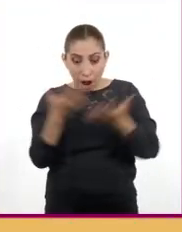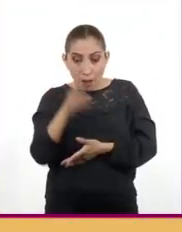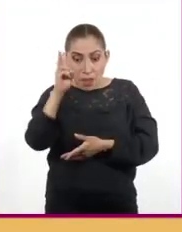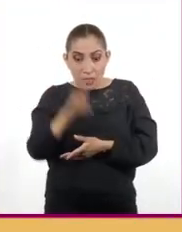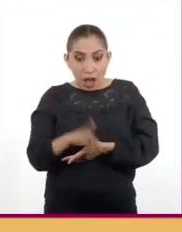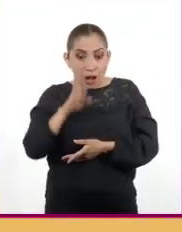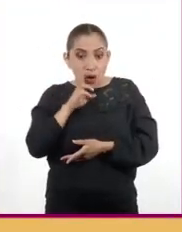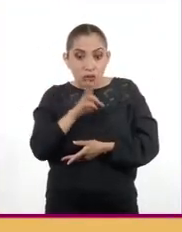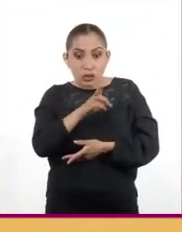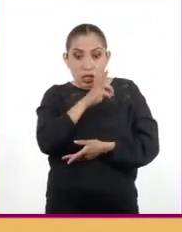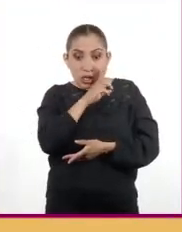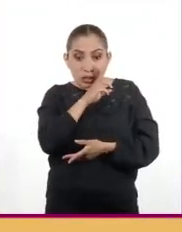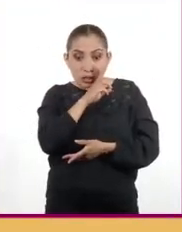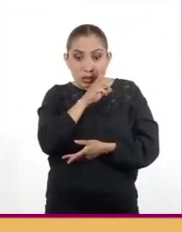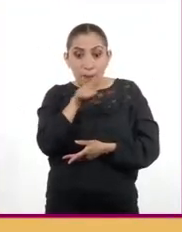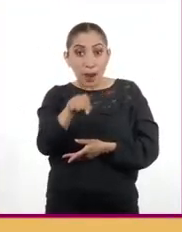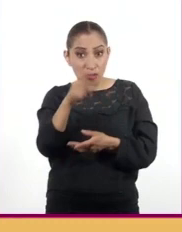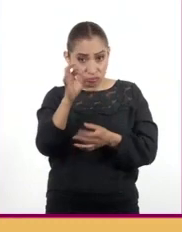falsa noticia.